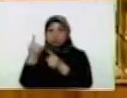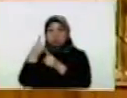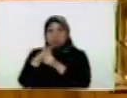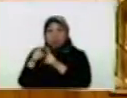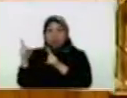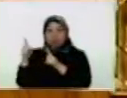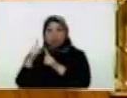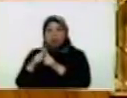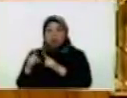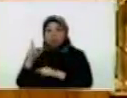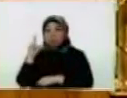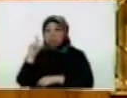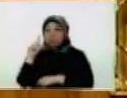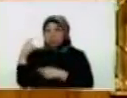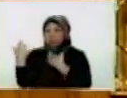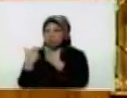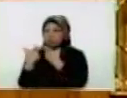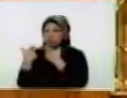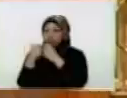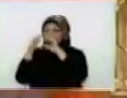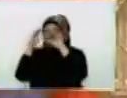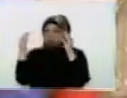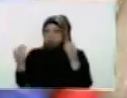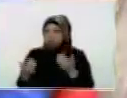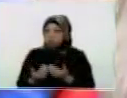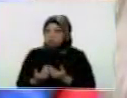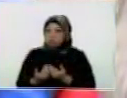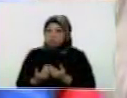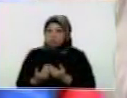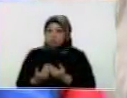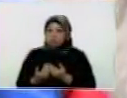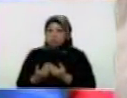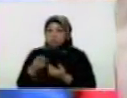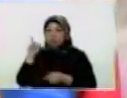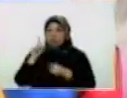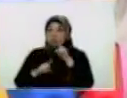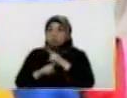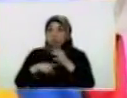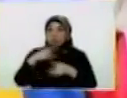la Segunda Guerra Mundial. Ahí la operación que se llama Pisa Papeles.